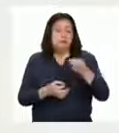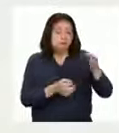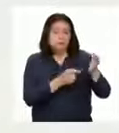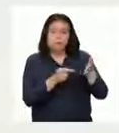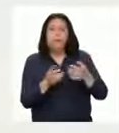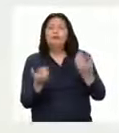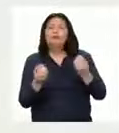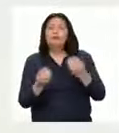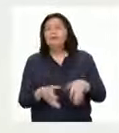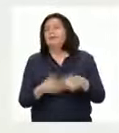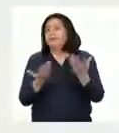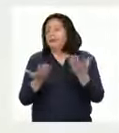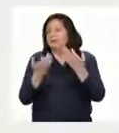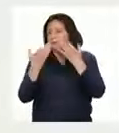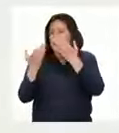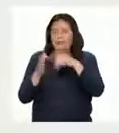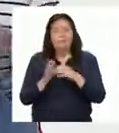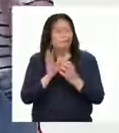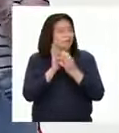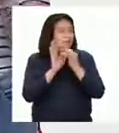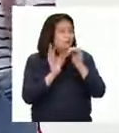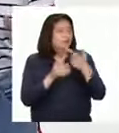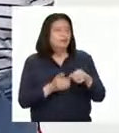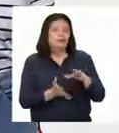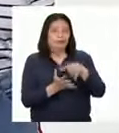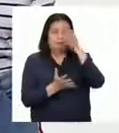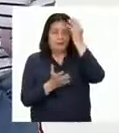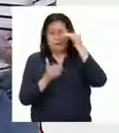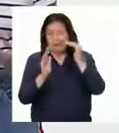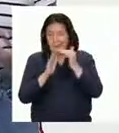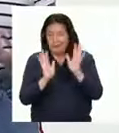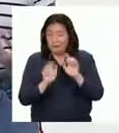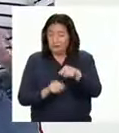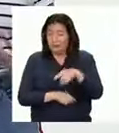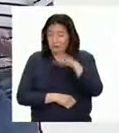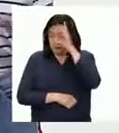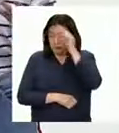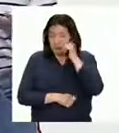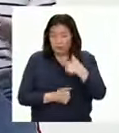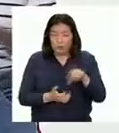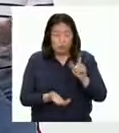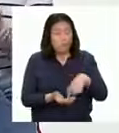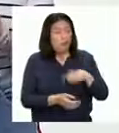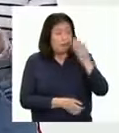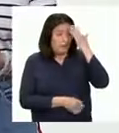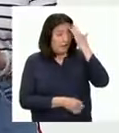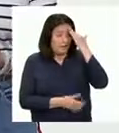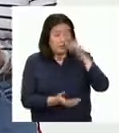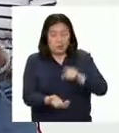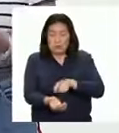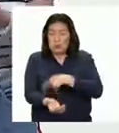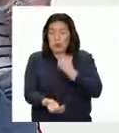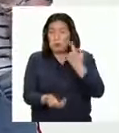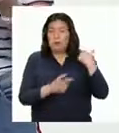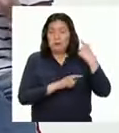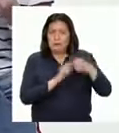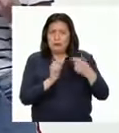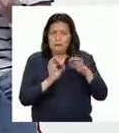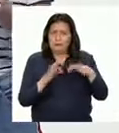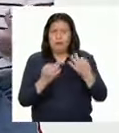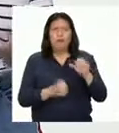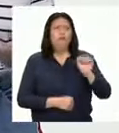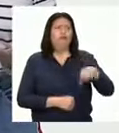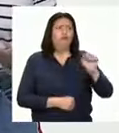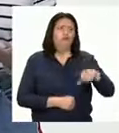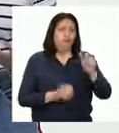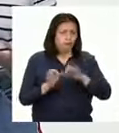de las redes sociales de Aprendo en Casa. Chicas y chicos, conocer las costumbres y tradiciones de nuestra familia es